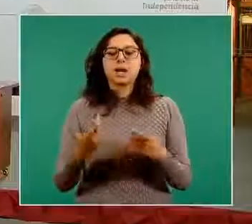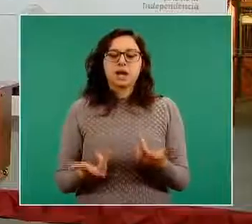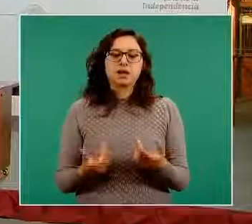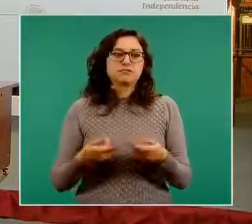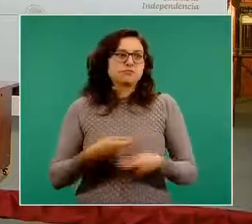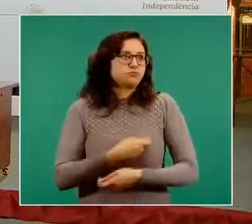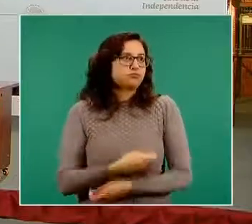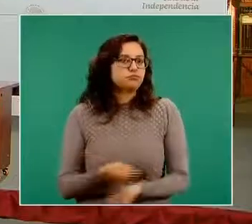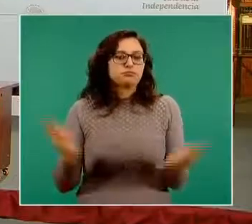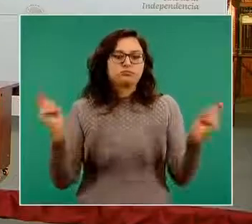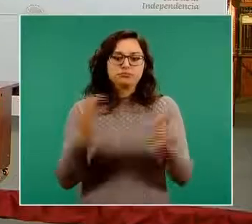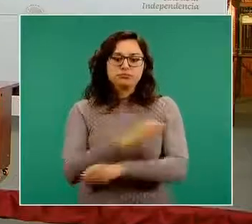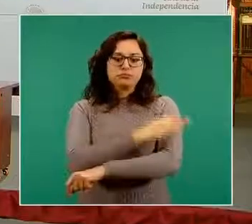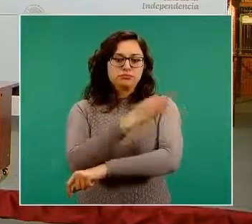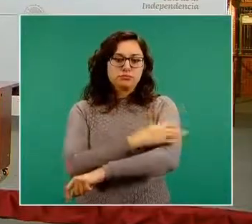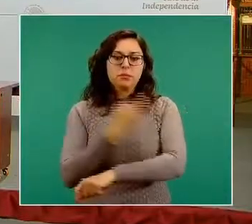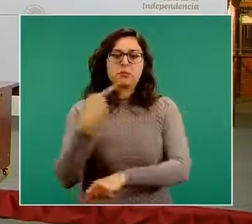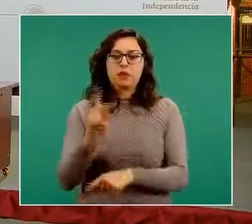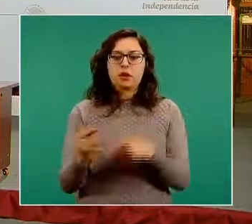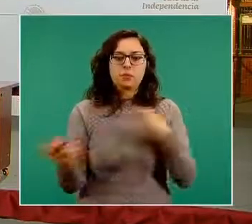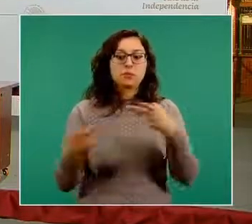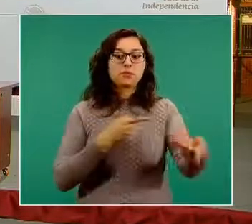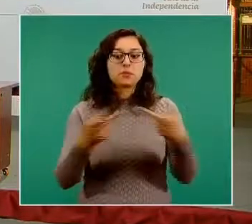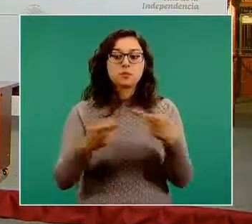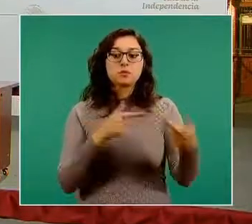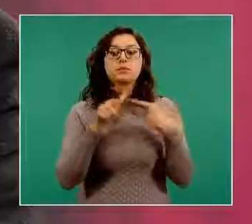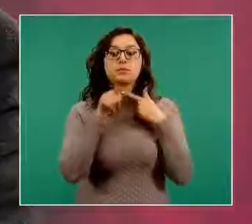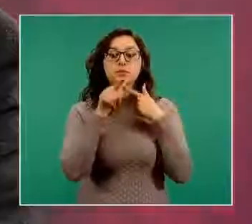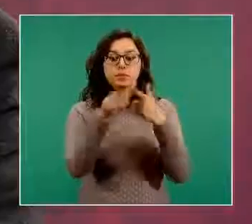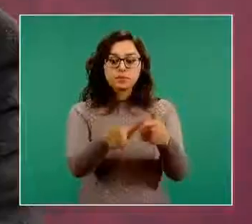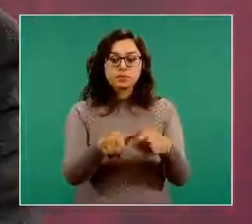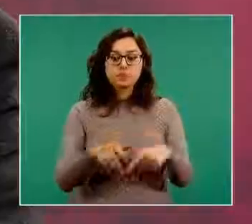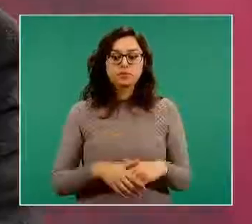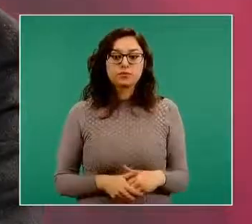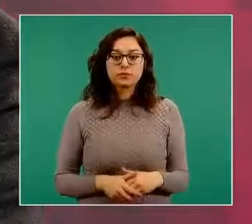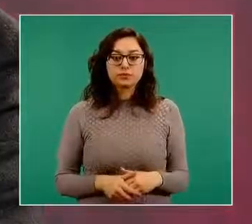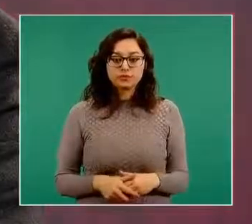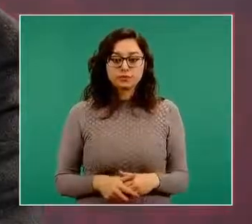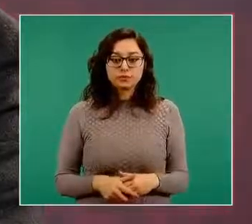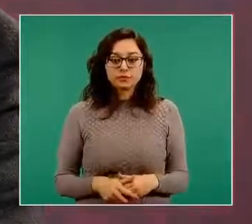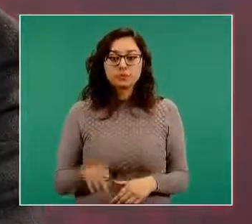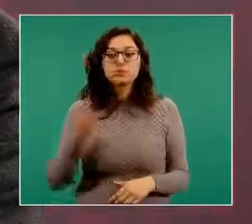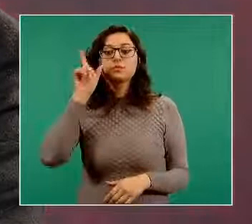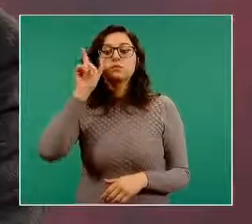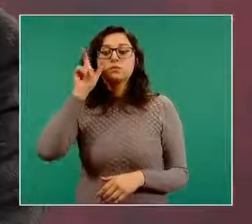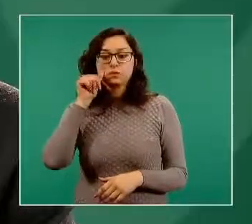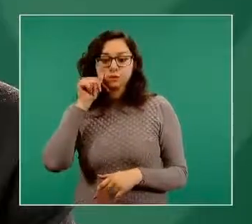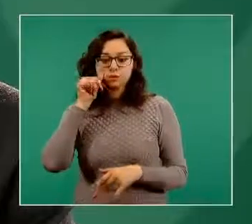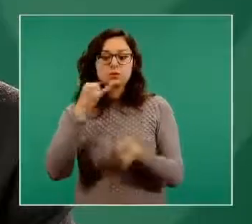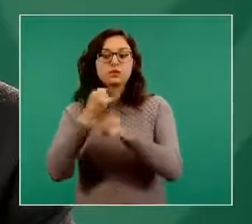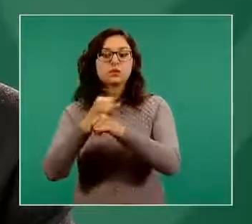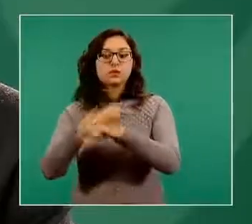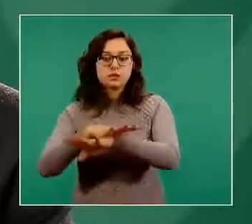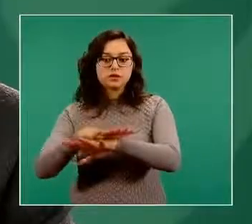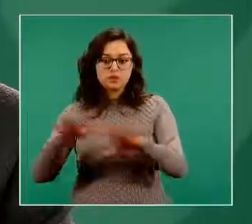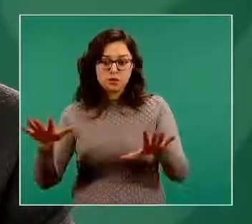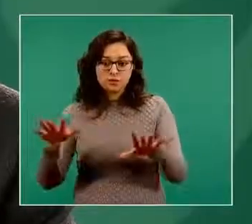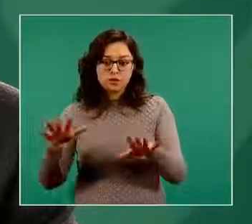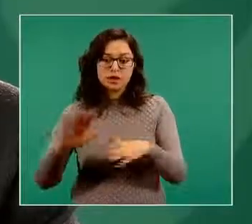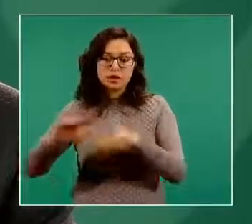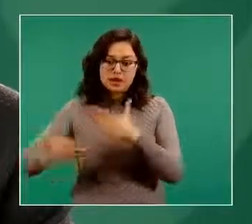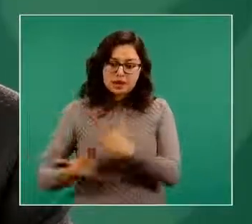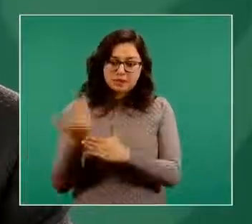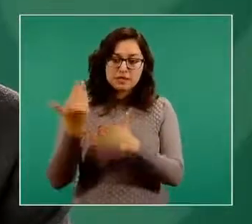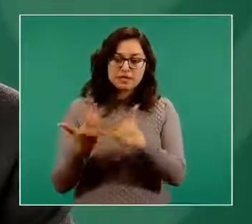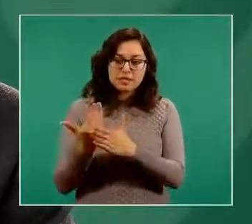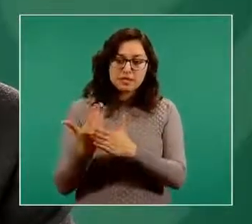logística. Pero el plan continúa y mañana, no lo voy a hacer ahora, aunque ya tengo la información, pero mañana en el Pulso de la Salud